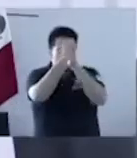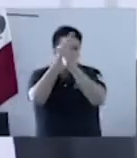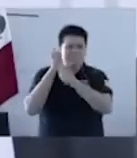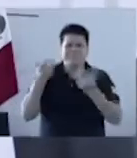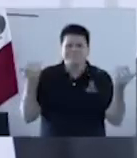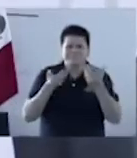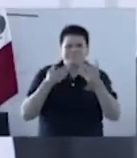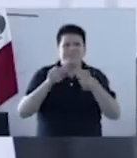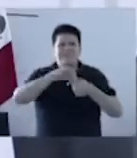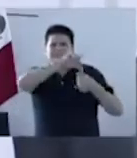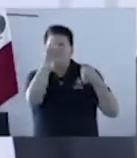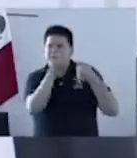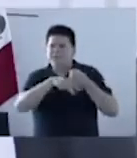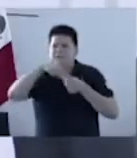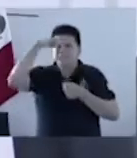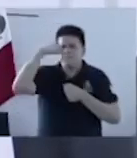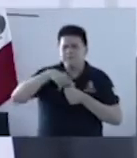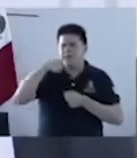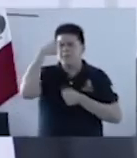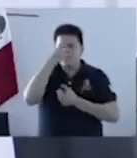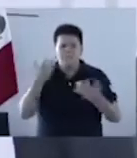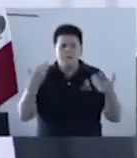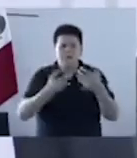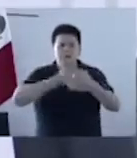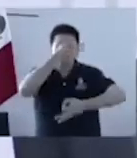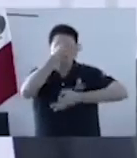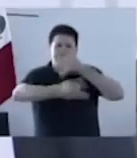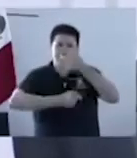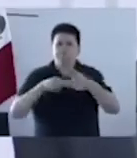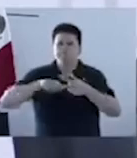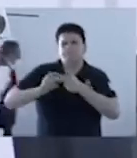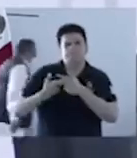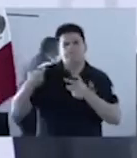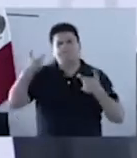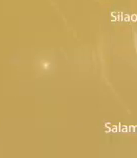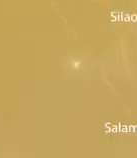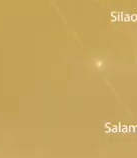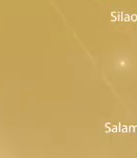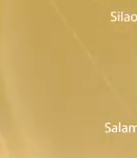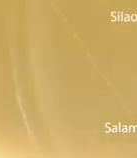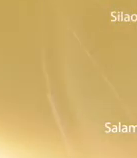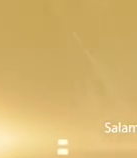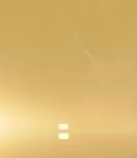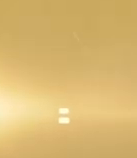Para el Sistema de Noticias de TV Libertad con imágenes de Irma Valderas, Héctor Almaguer.